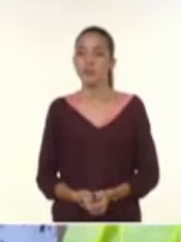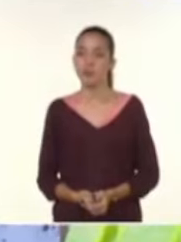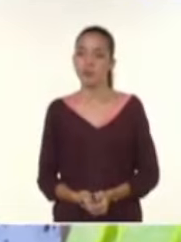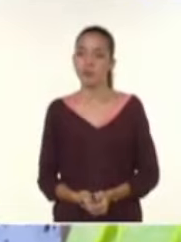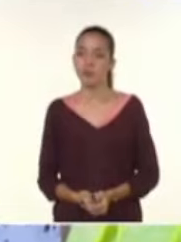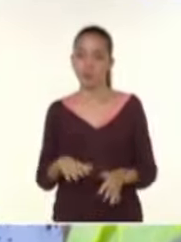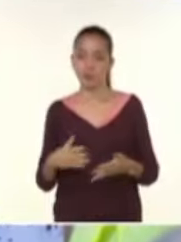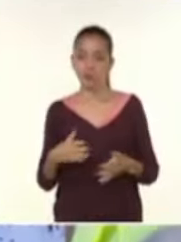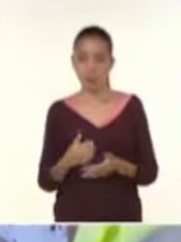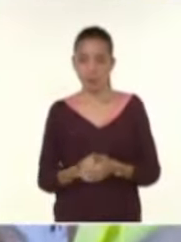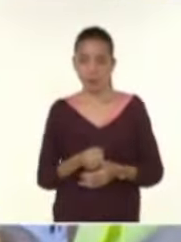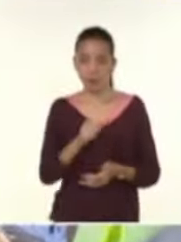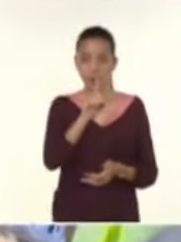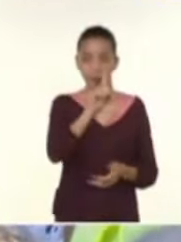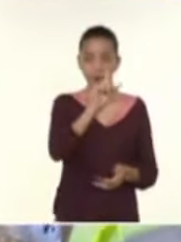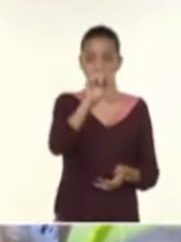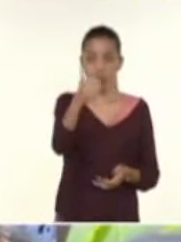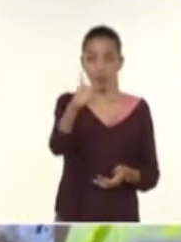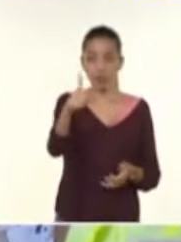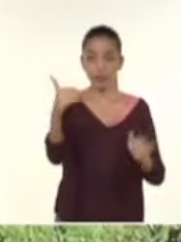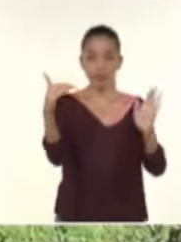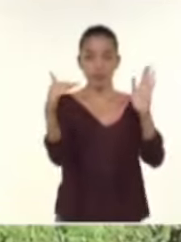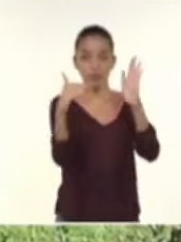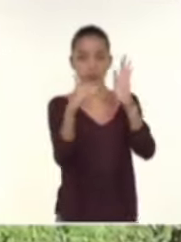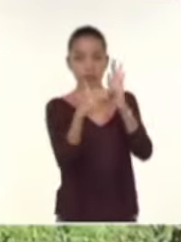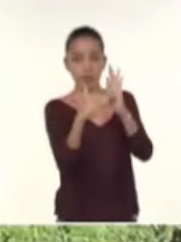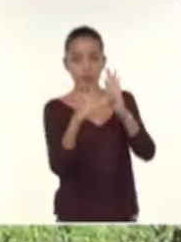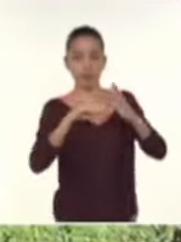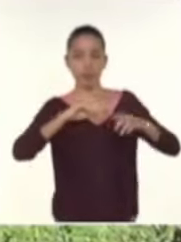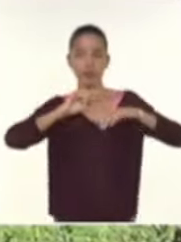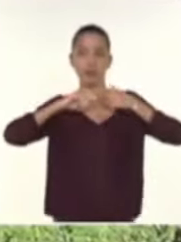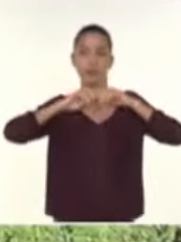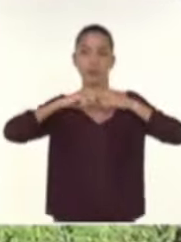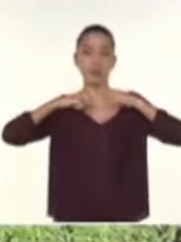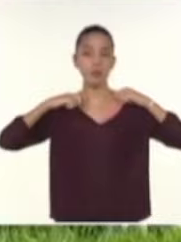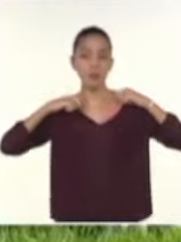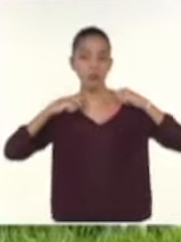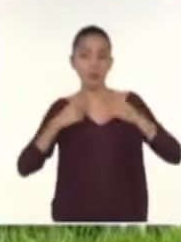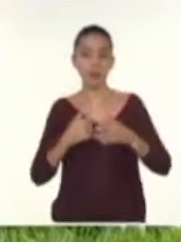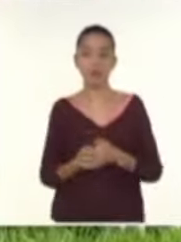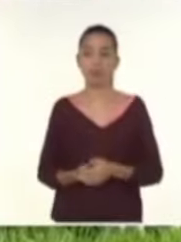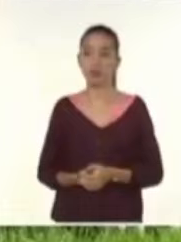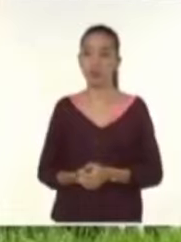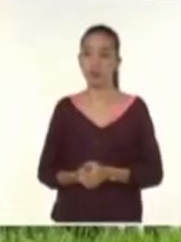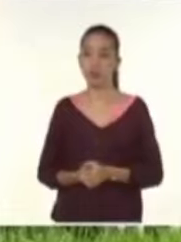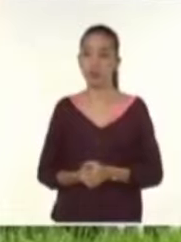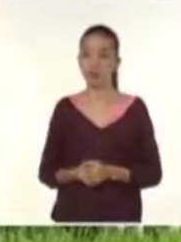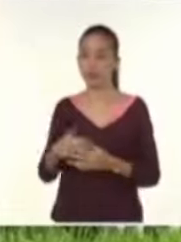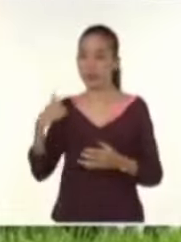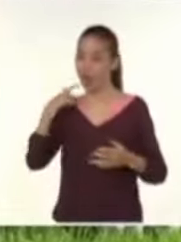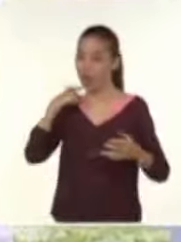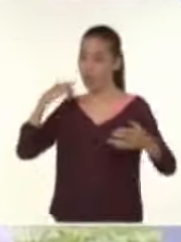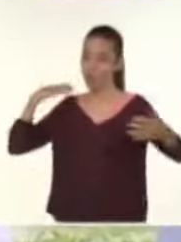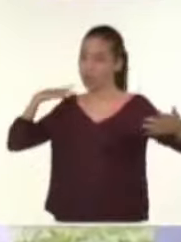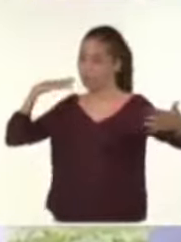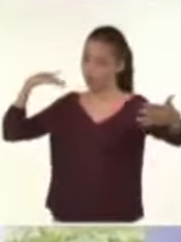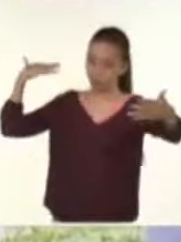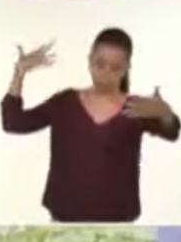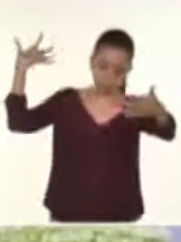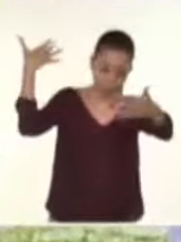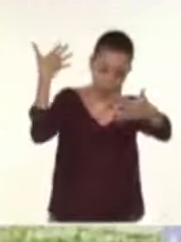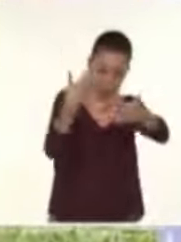pioneros inauguró Fidel este campamento nacional, cuyos 48 años rememoran educadores, líderes juveniles y